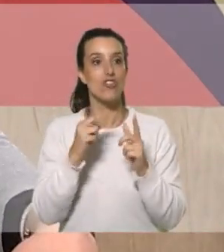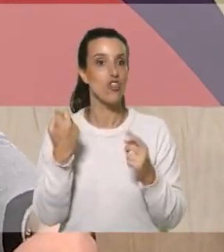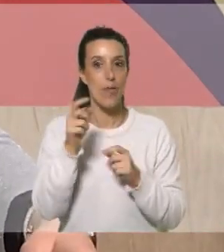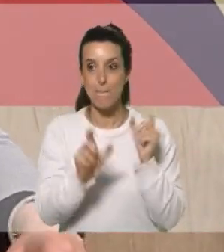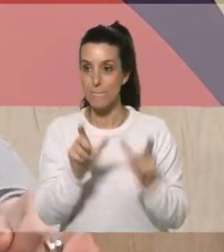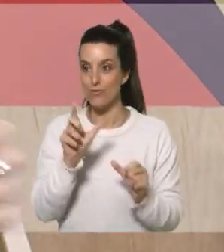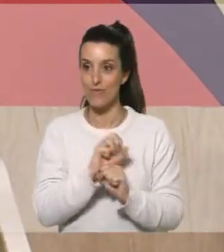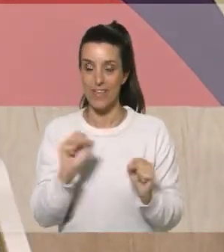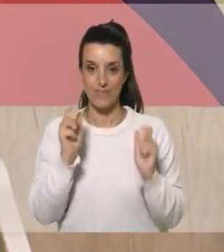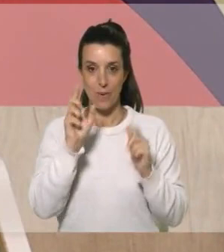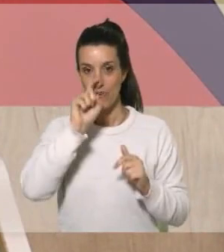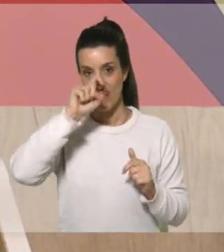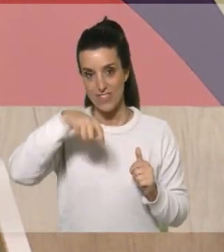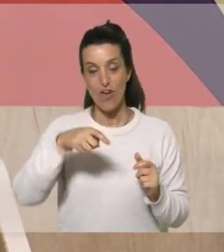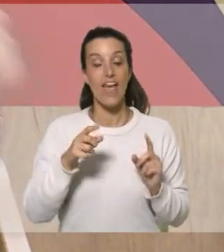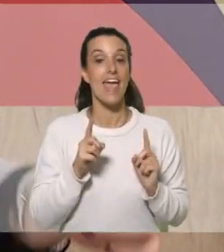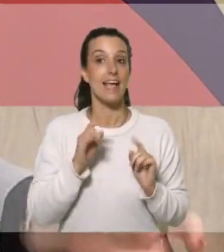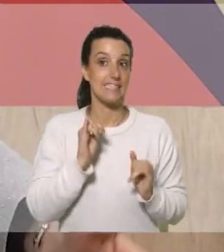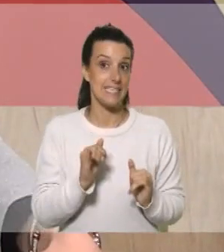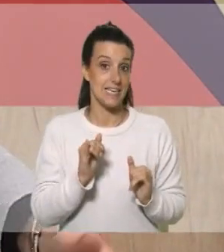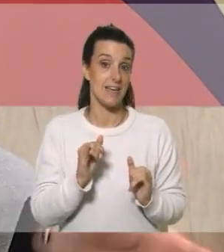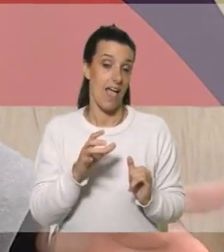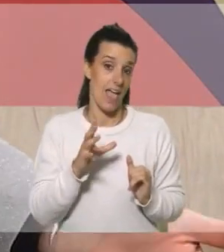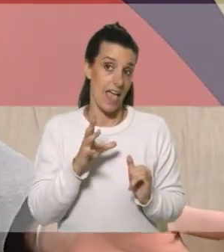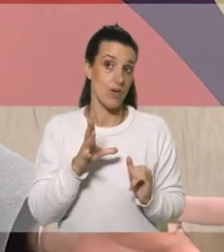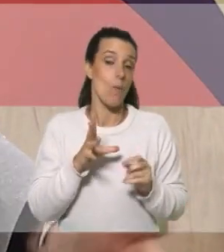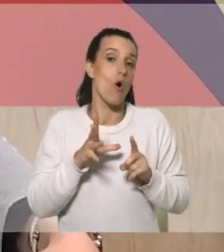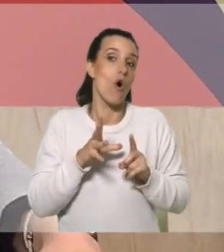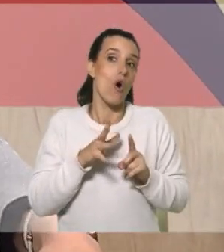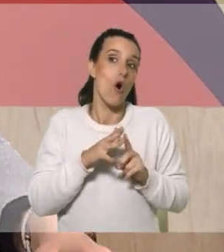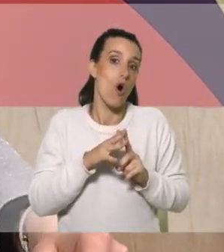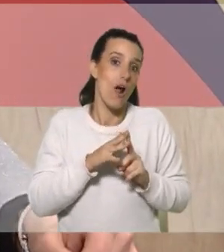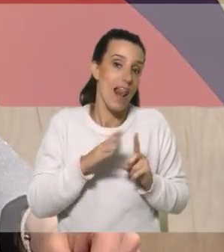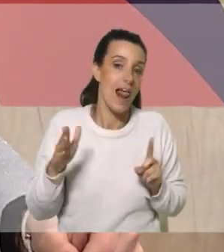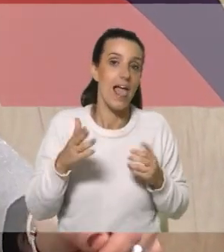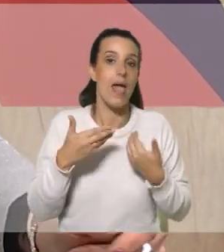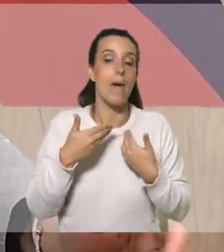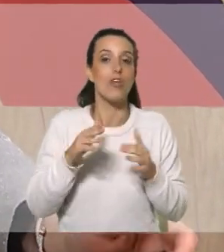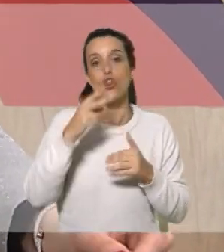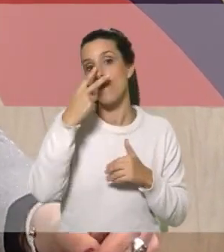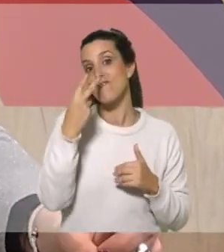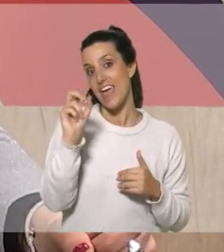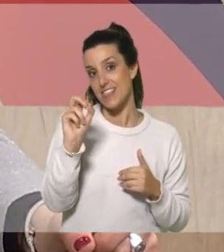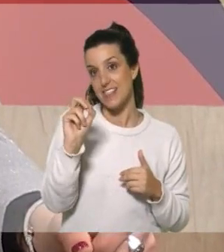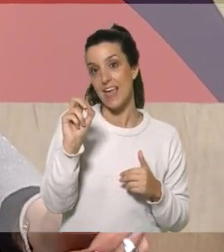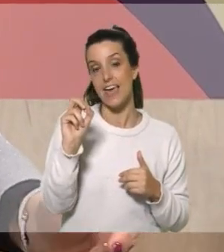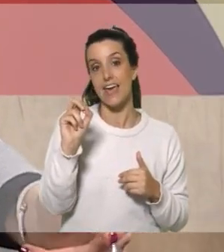de Montevideo sí tiene un largo recorrido en realidad se estrena en 2020